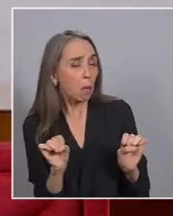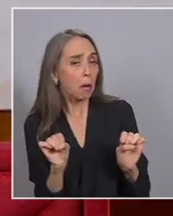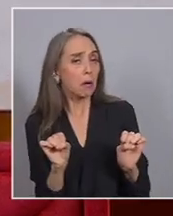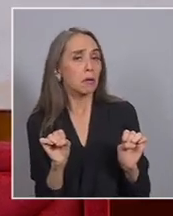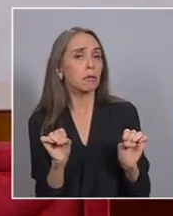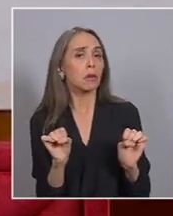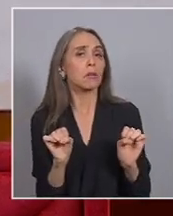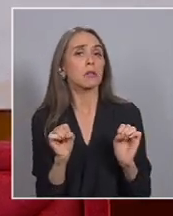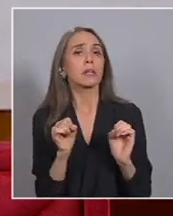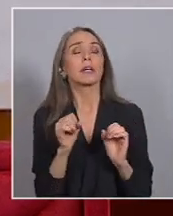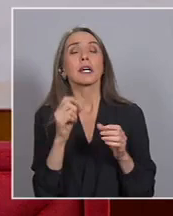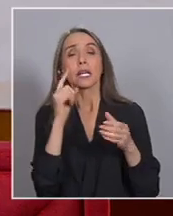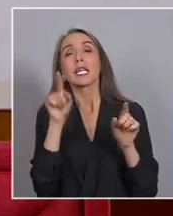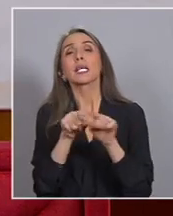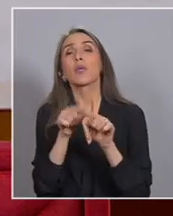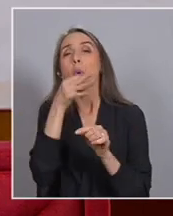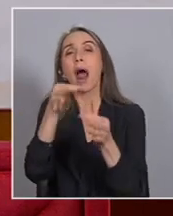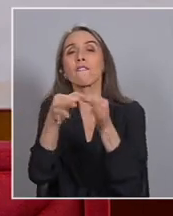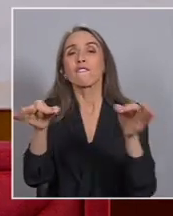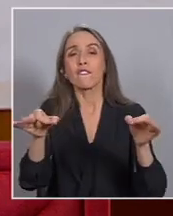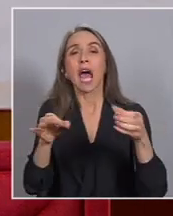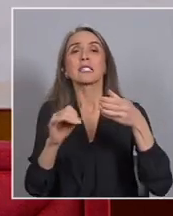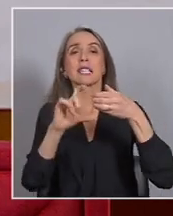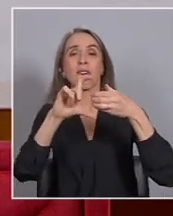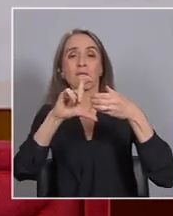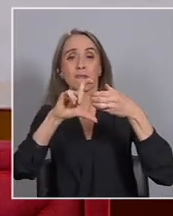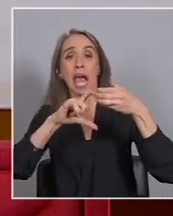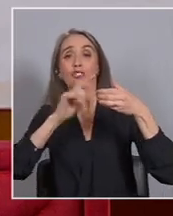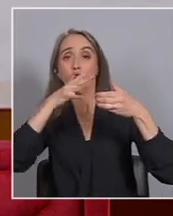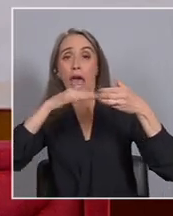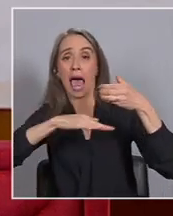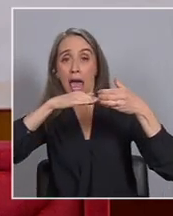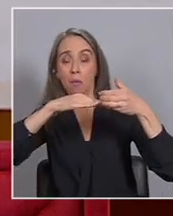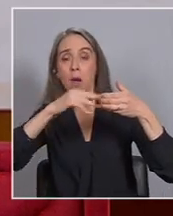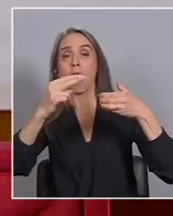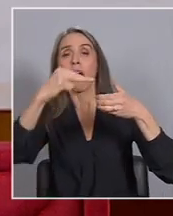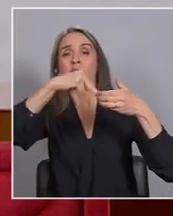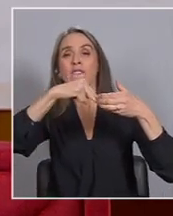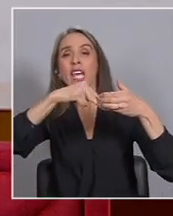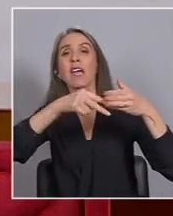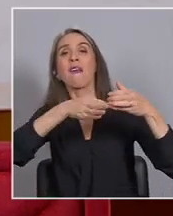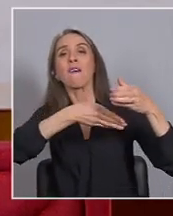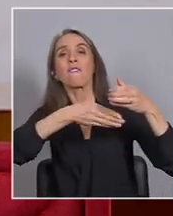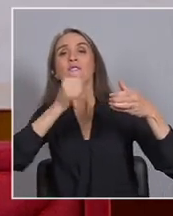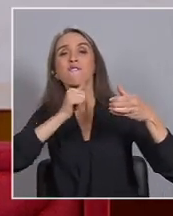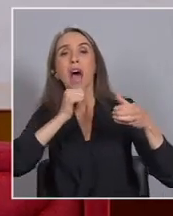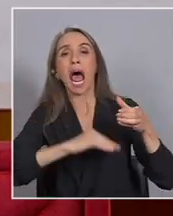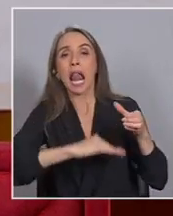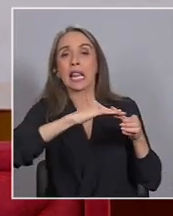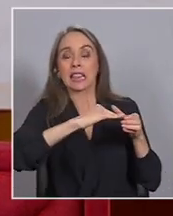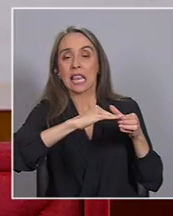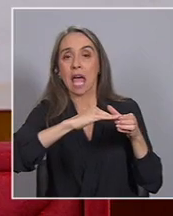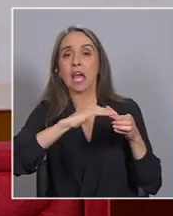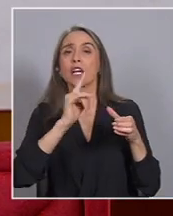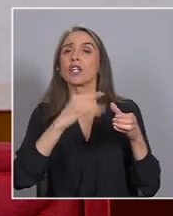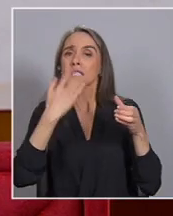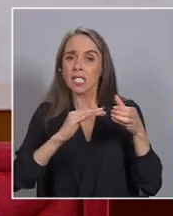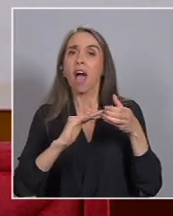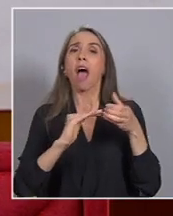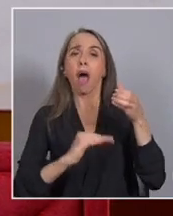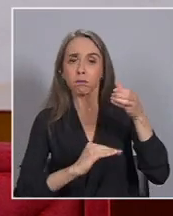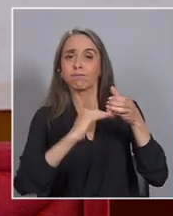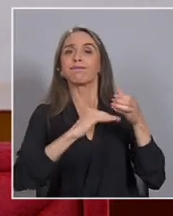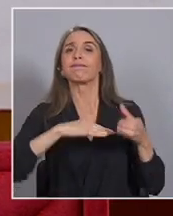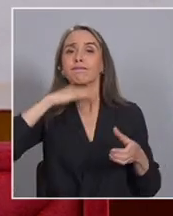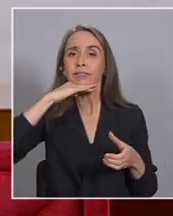observar la parte vacía del vaso, no la llena. Y lo entiendo. Solo les pido